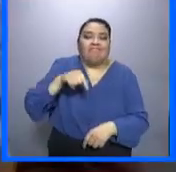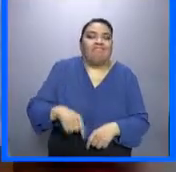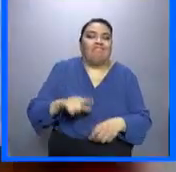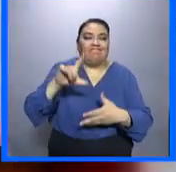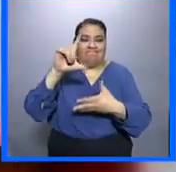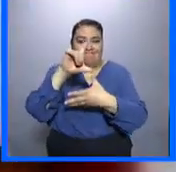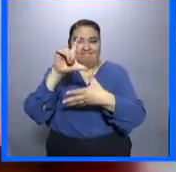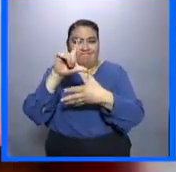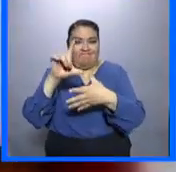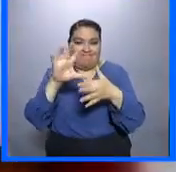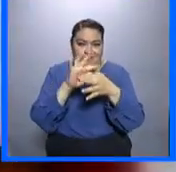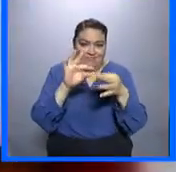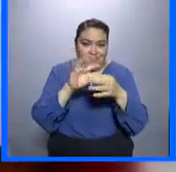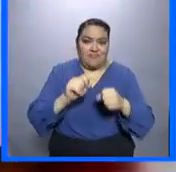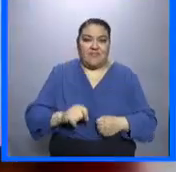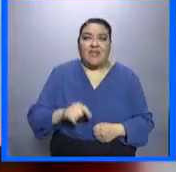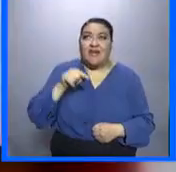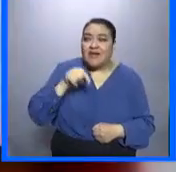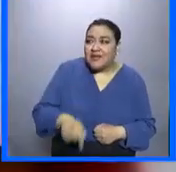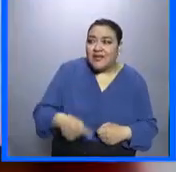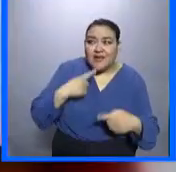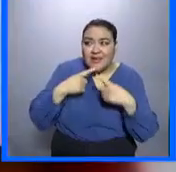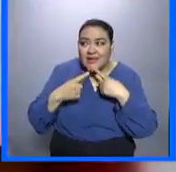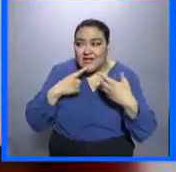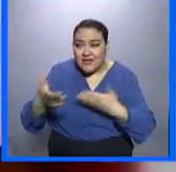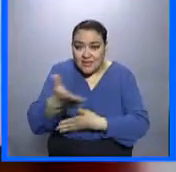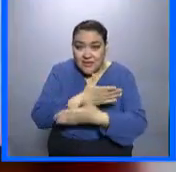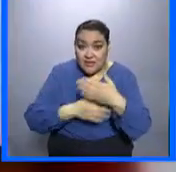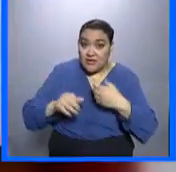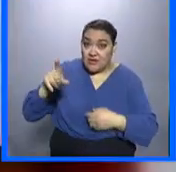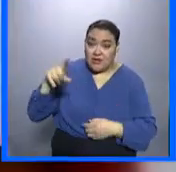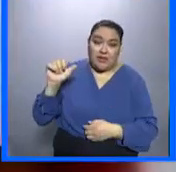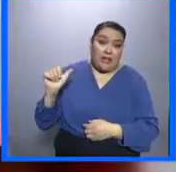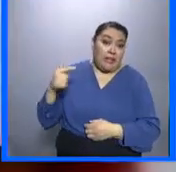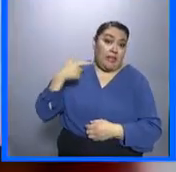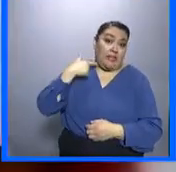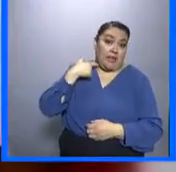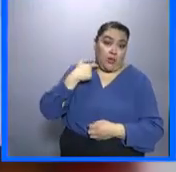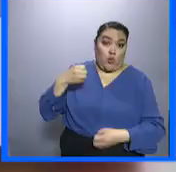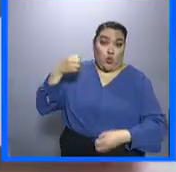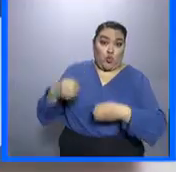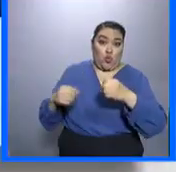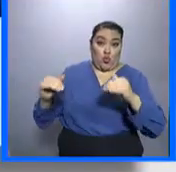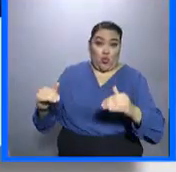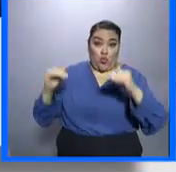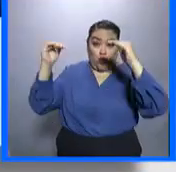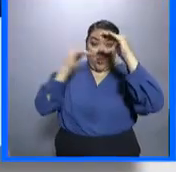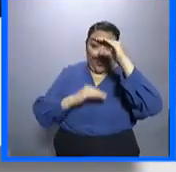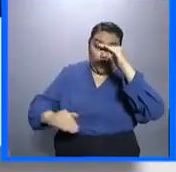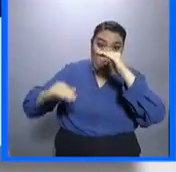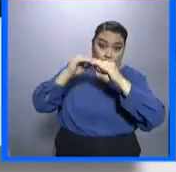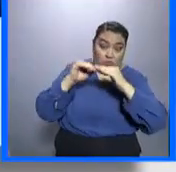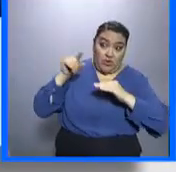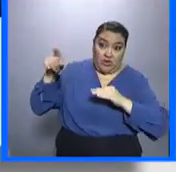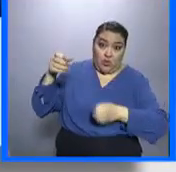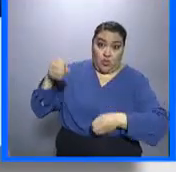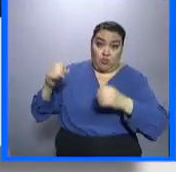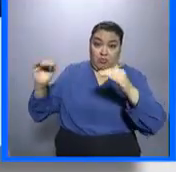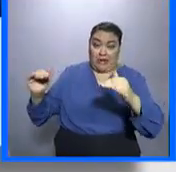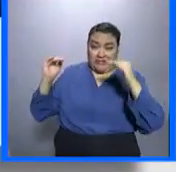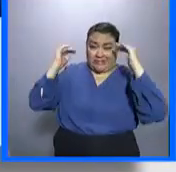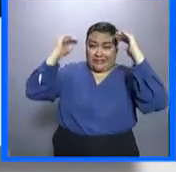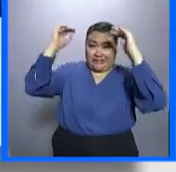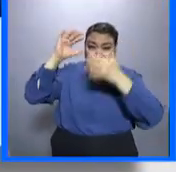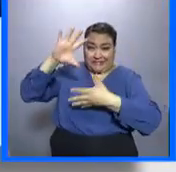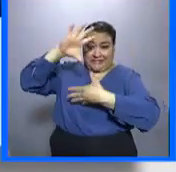Latinoamérica. En este espacio de diálogo, el también ex juez de la Corte Interamericana de Derechos Humanos urgió a poner un control al poder punitivo